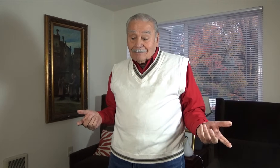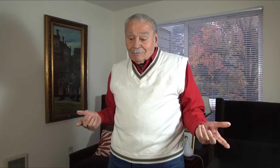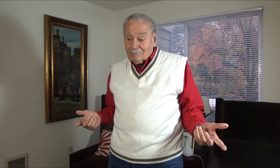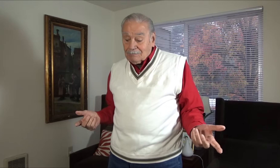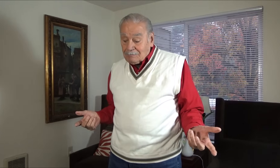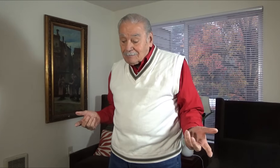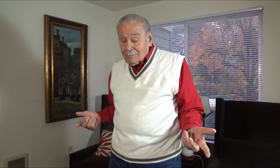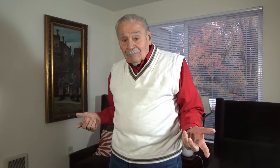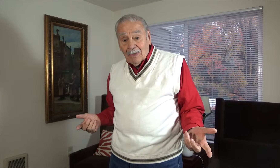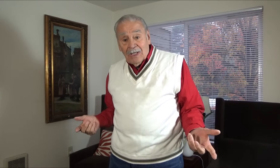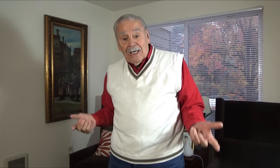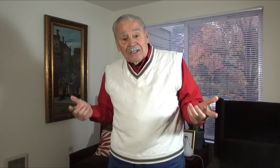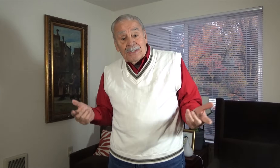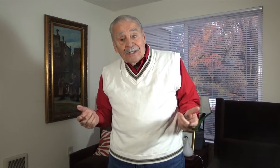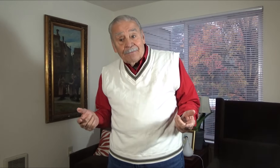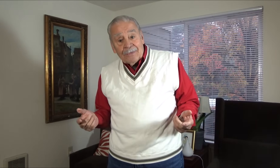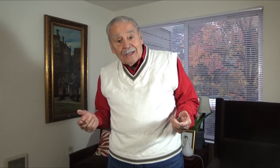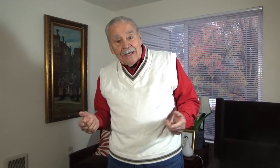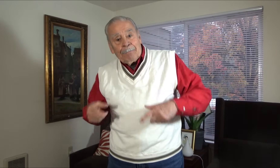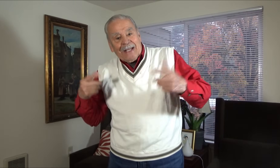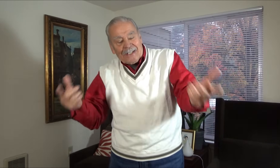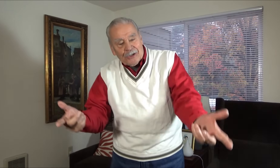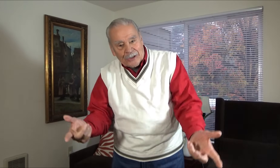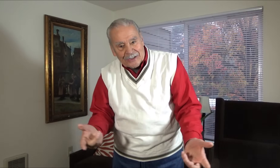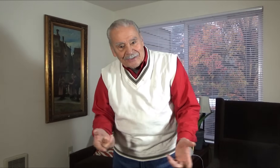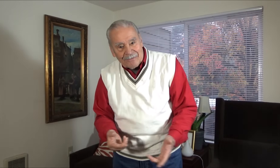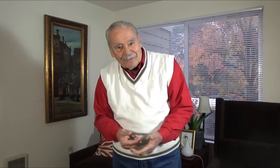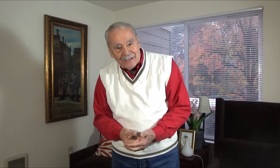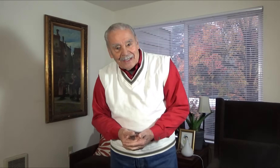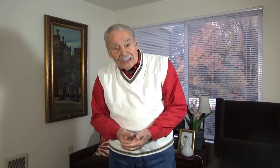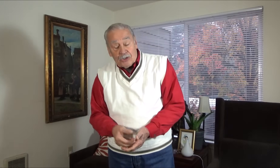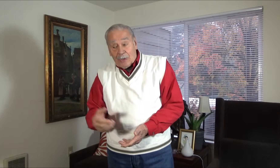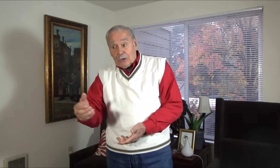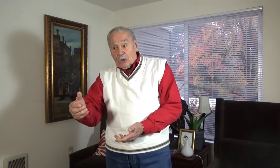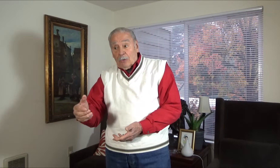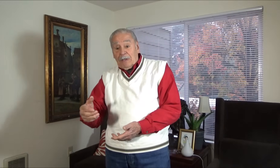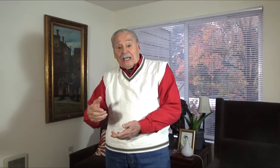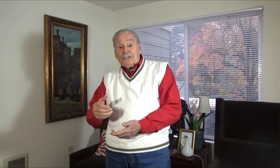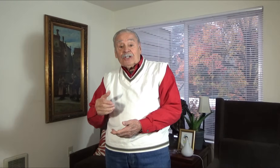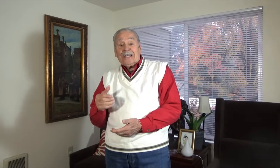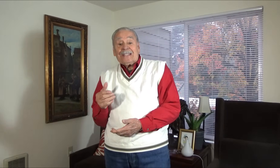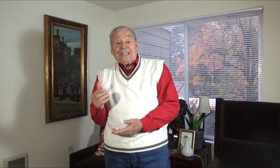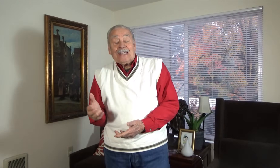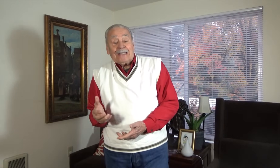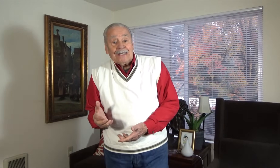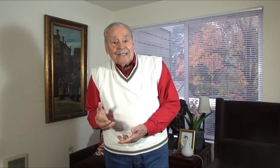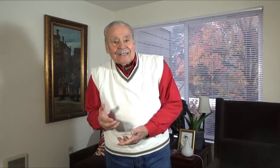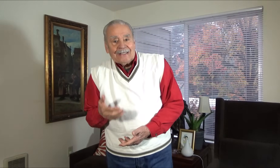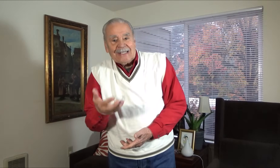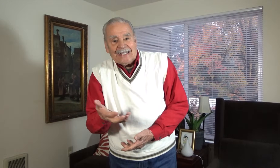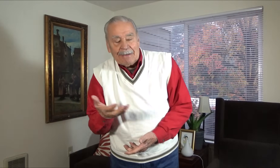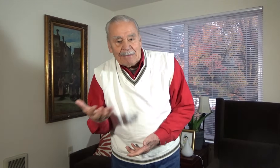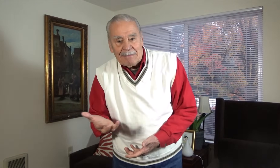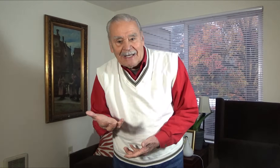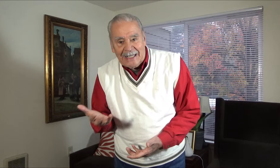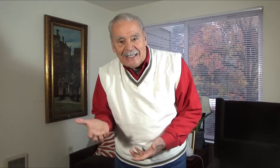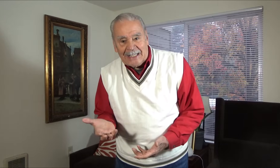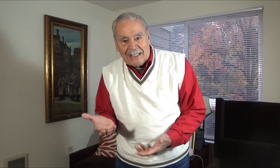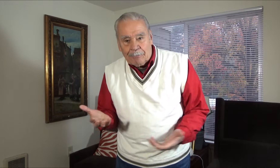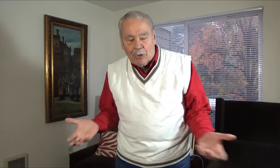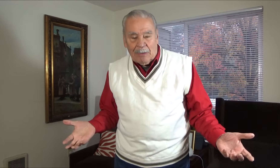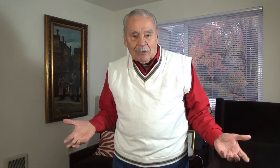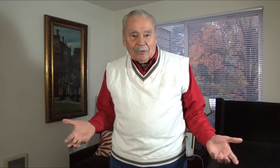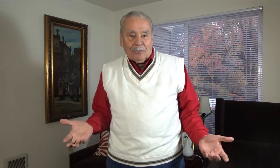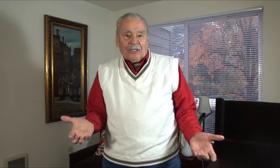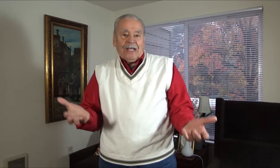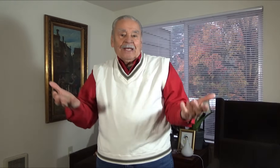individual, es explicaciones, y sobre todo explicaciones que lleguen desde la misma línea